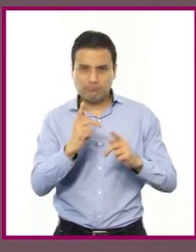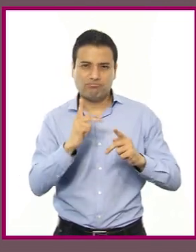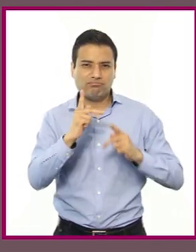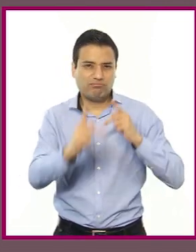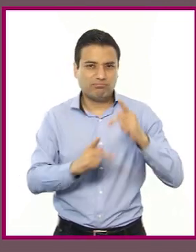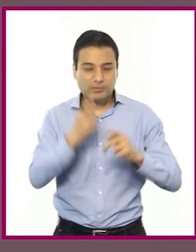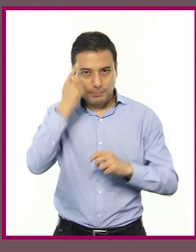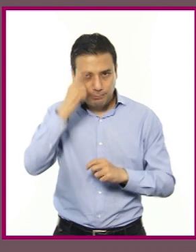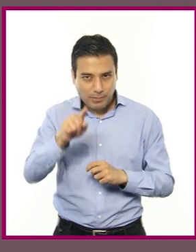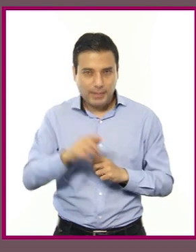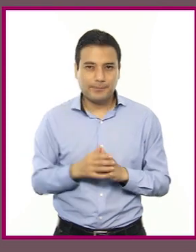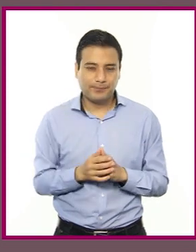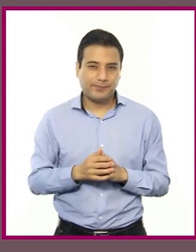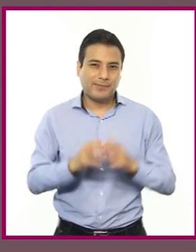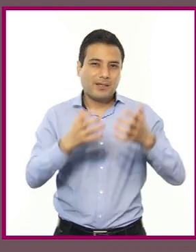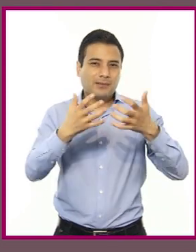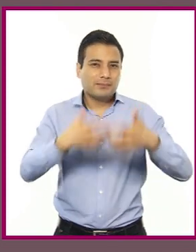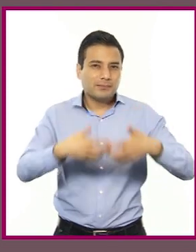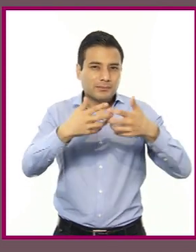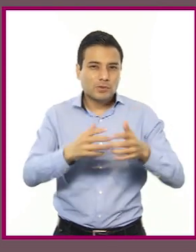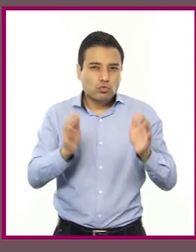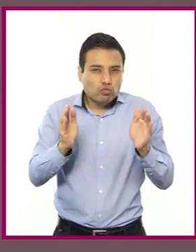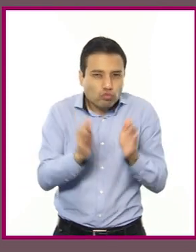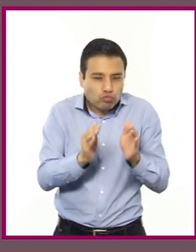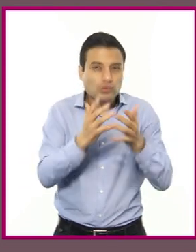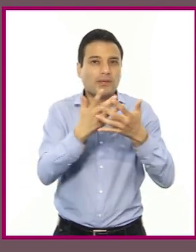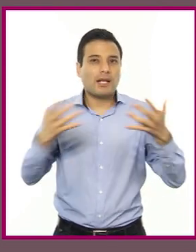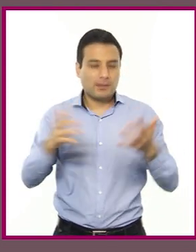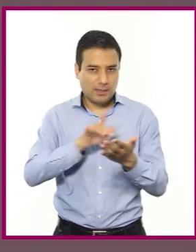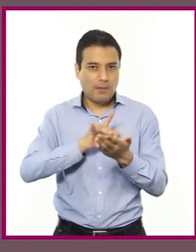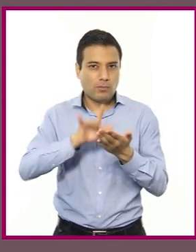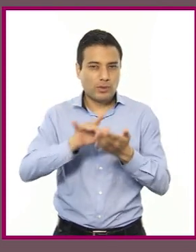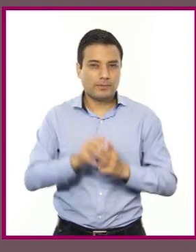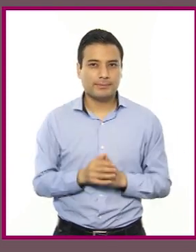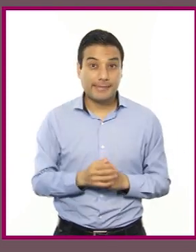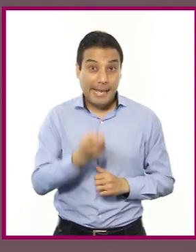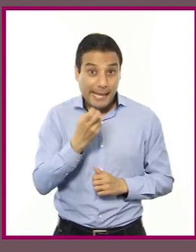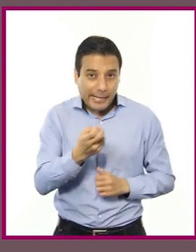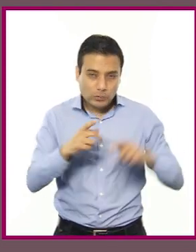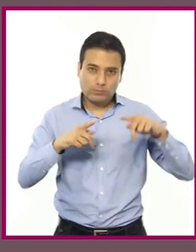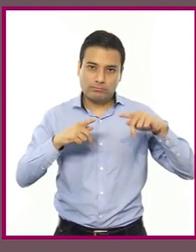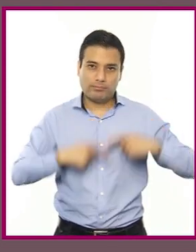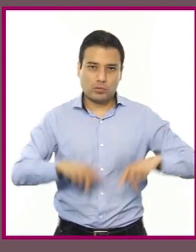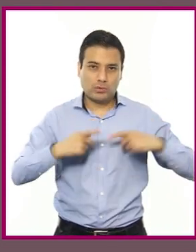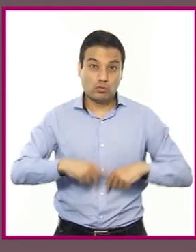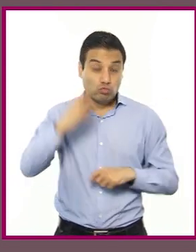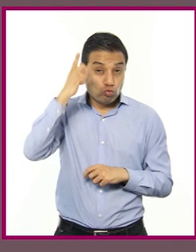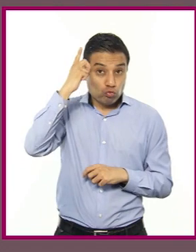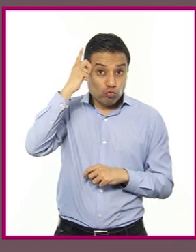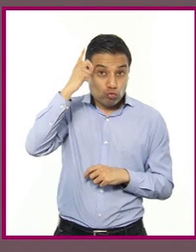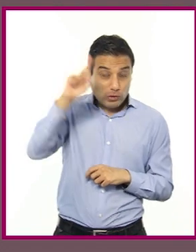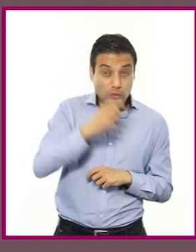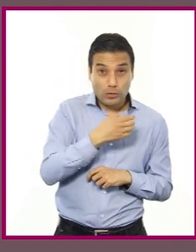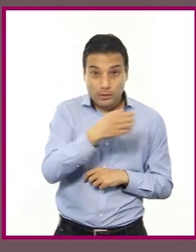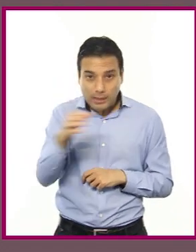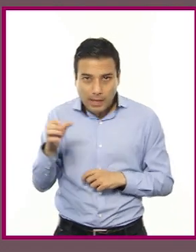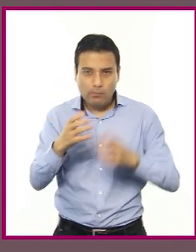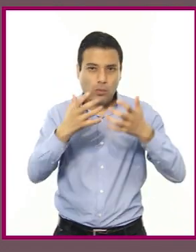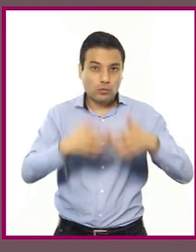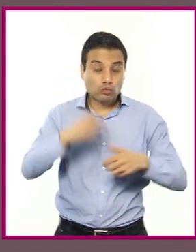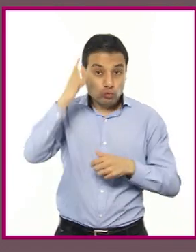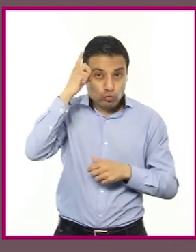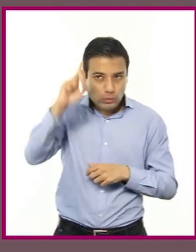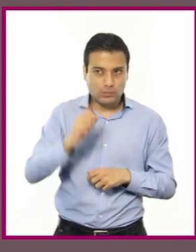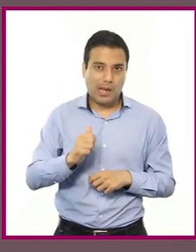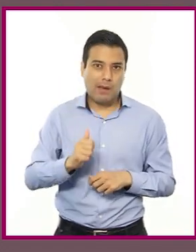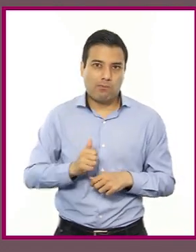la mediana y gran propiedad. Todo ello fue aprovechado por los empresarios agrícolas y favoreció el